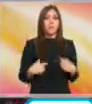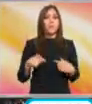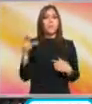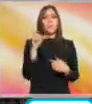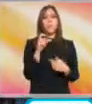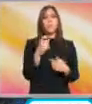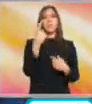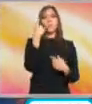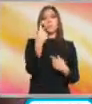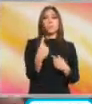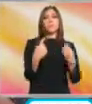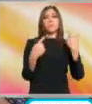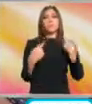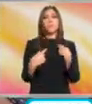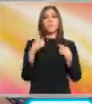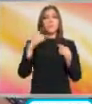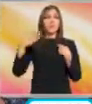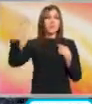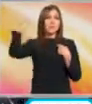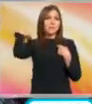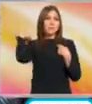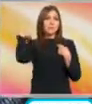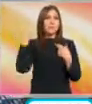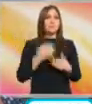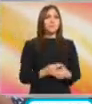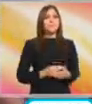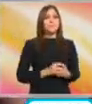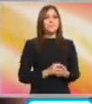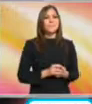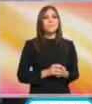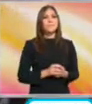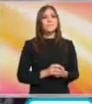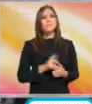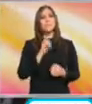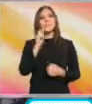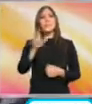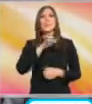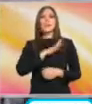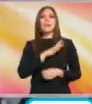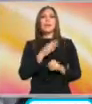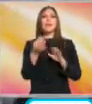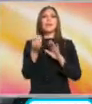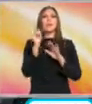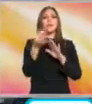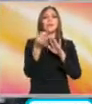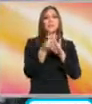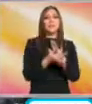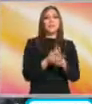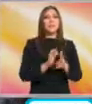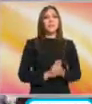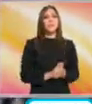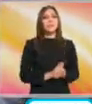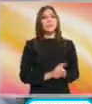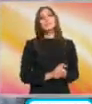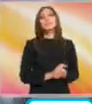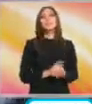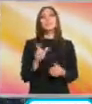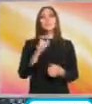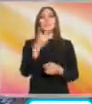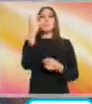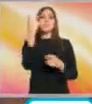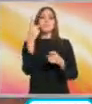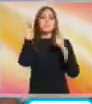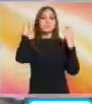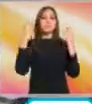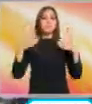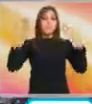una enfrente y otra atrás, es que estoy comprometida. Cuando son las 2